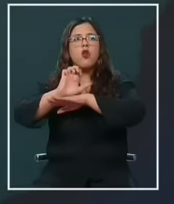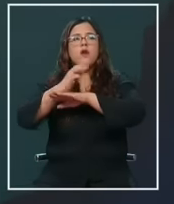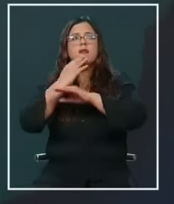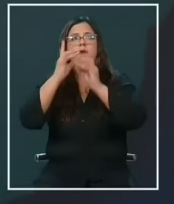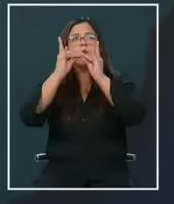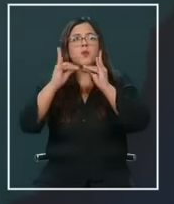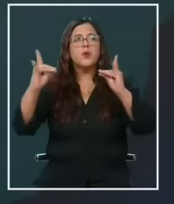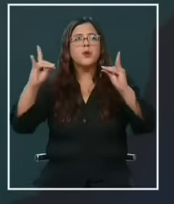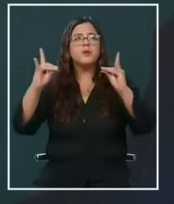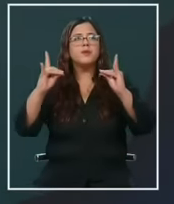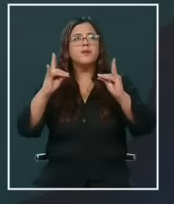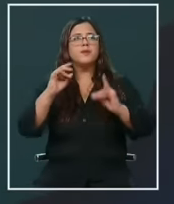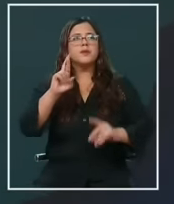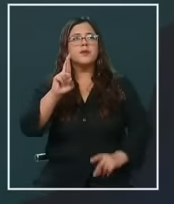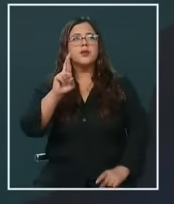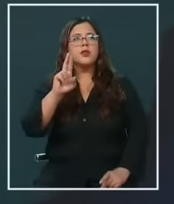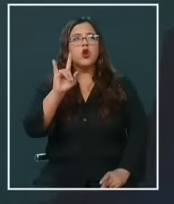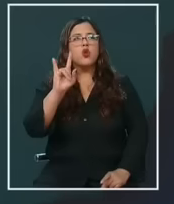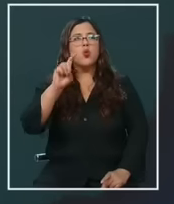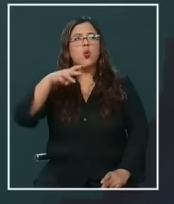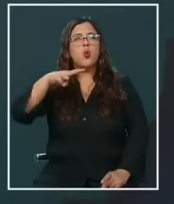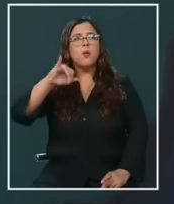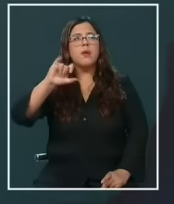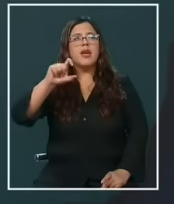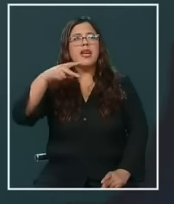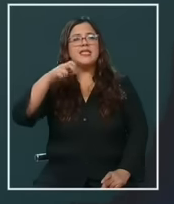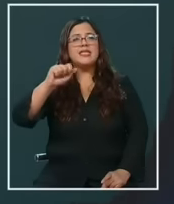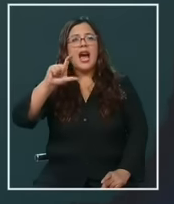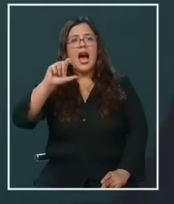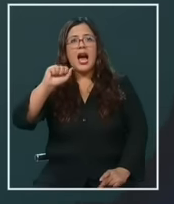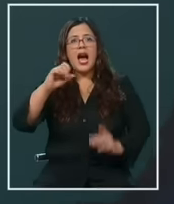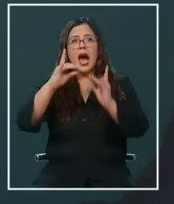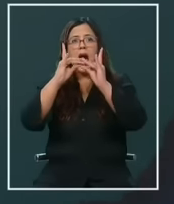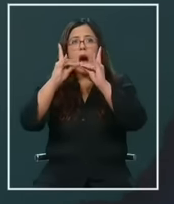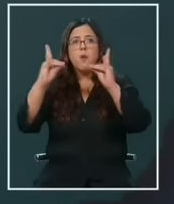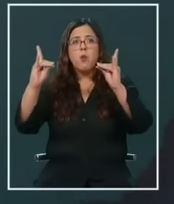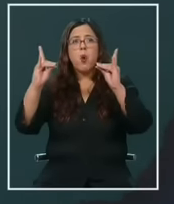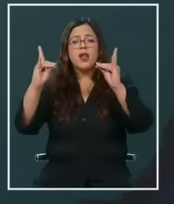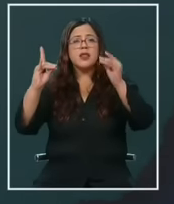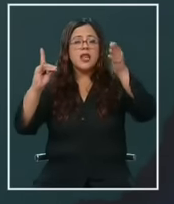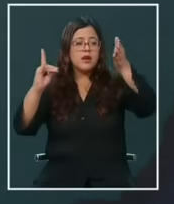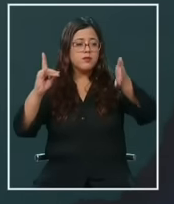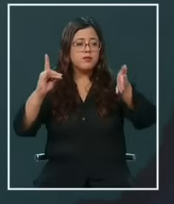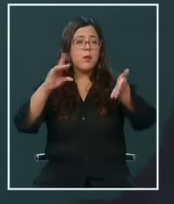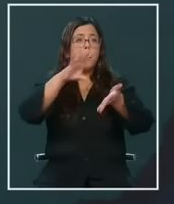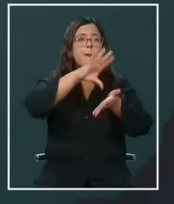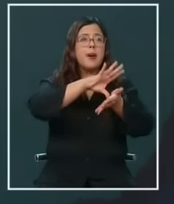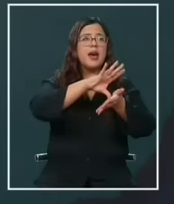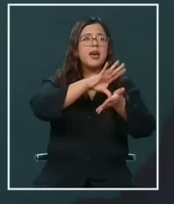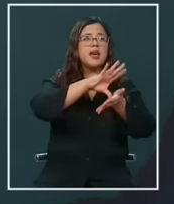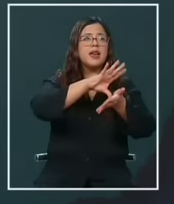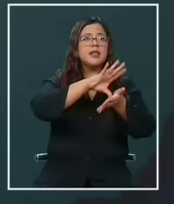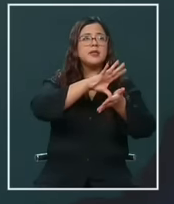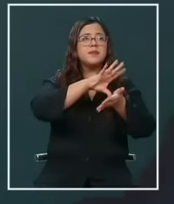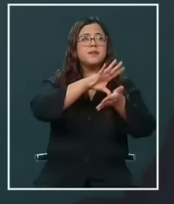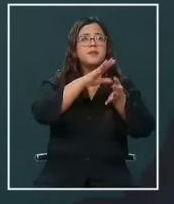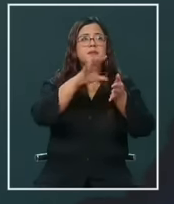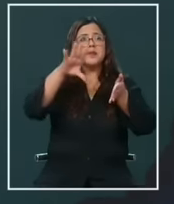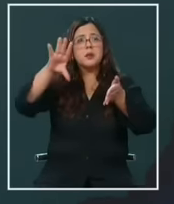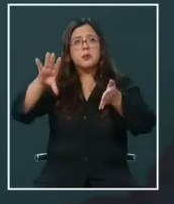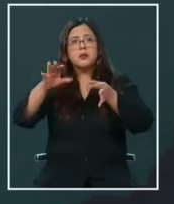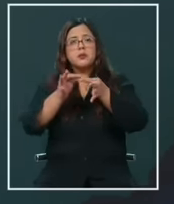puente Rumichaca, que une Ecuador con Colombia. Finalmente fue capturado en la ciudad de Popayán,